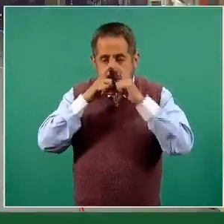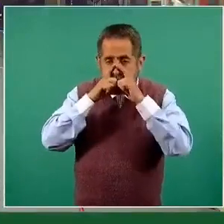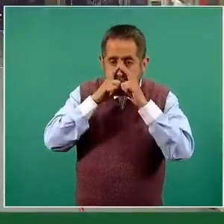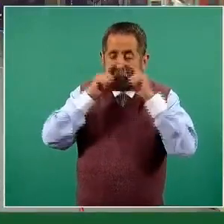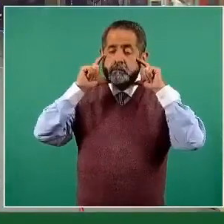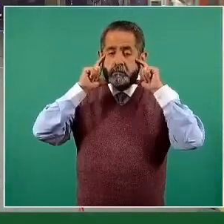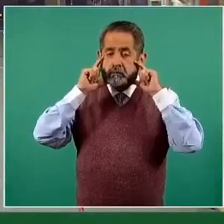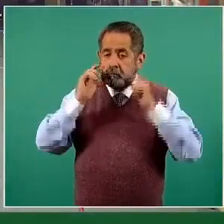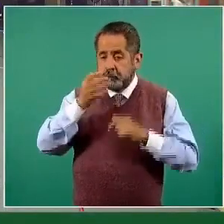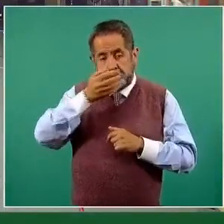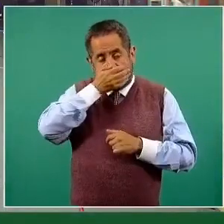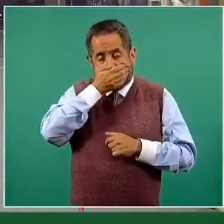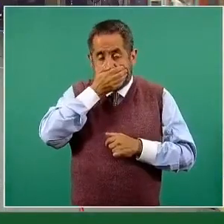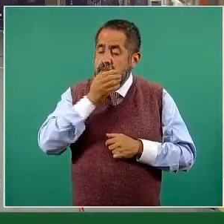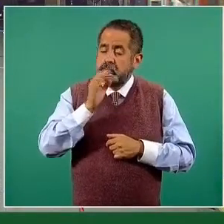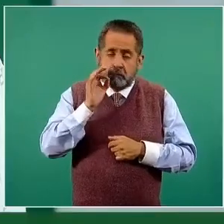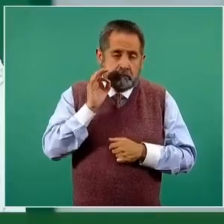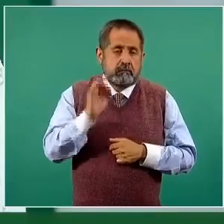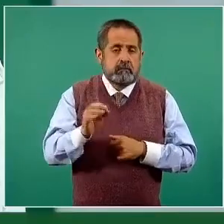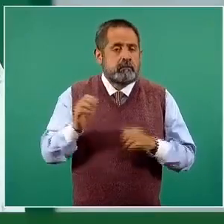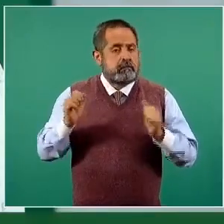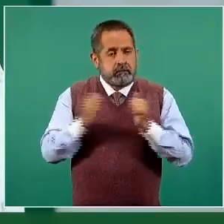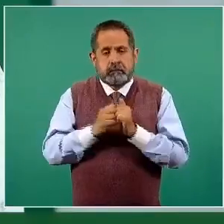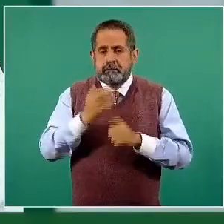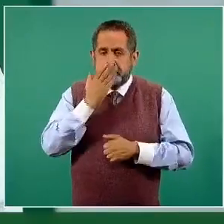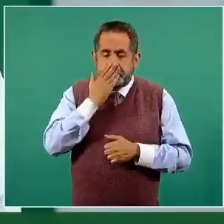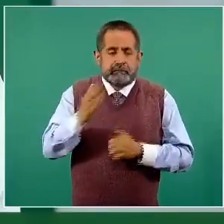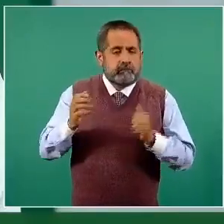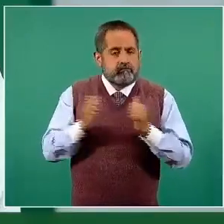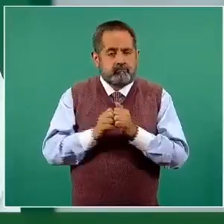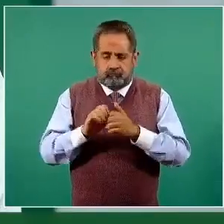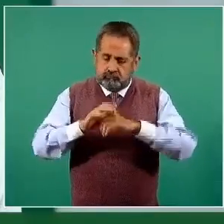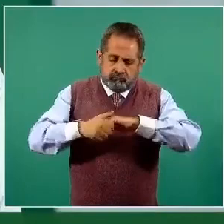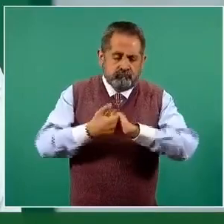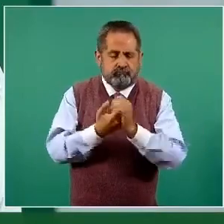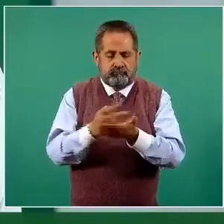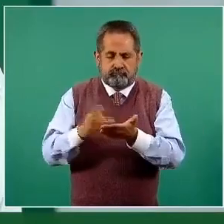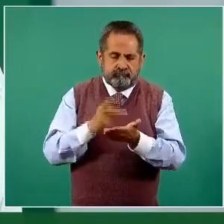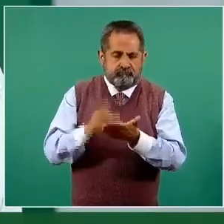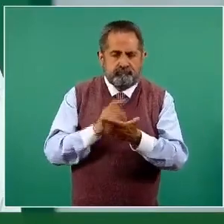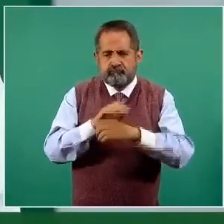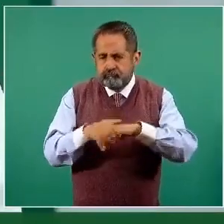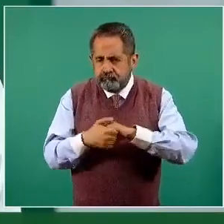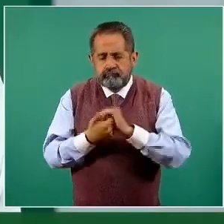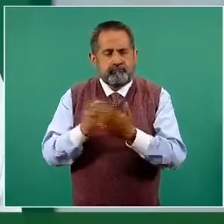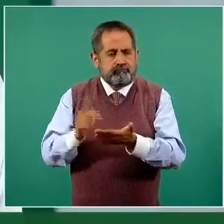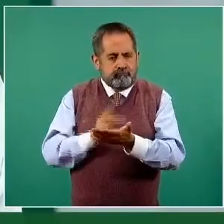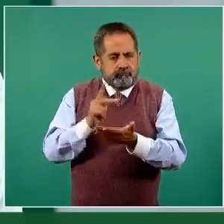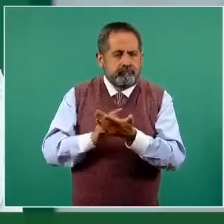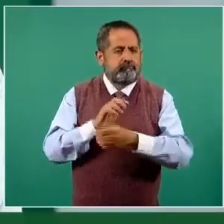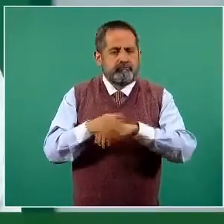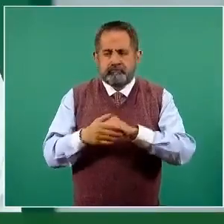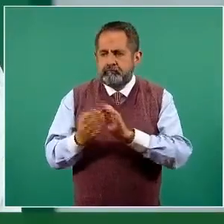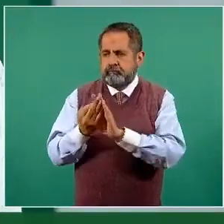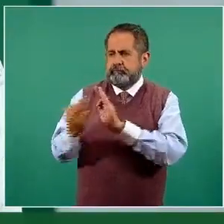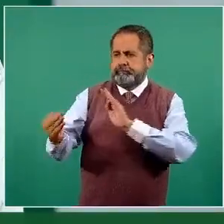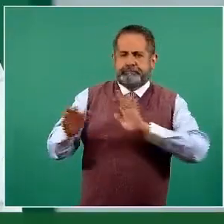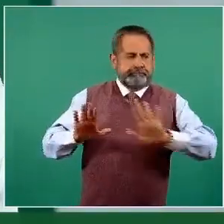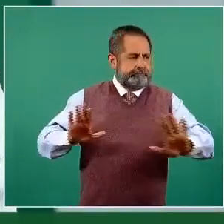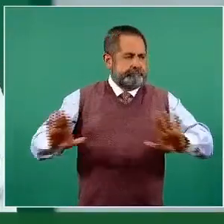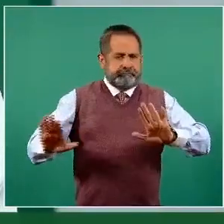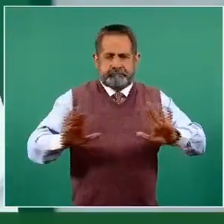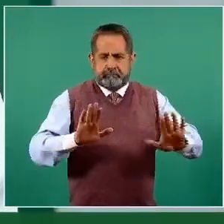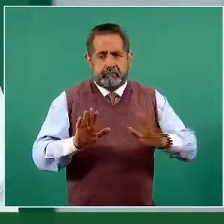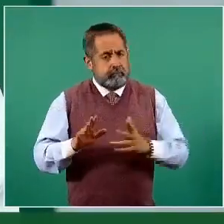cubrebocas, si utilizan correctamente el aseo frecuente de manos y la sana distancia, también en